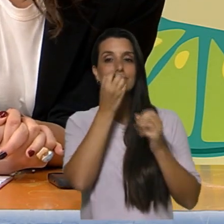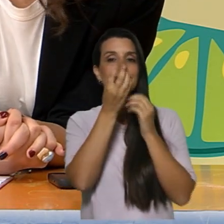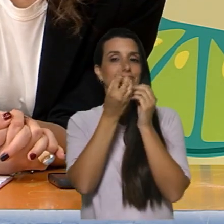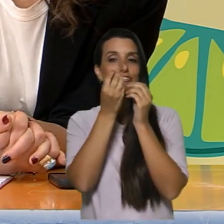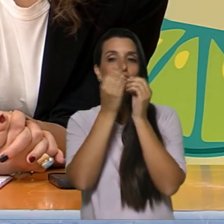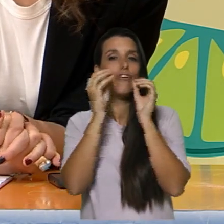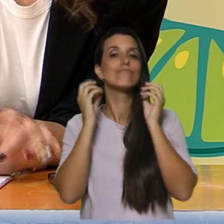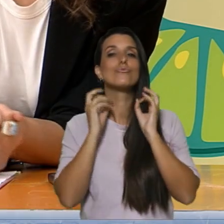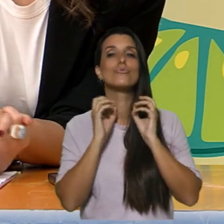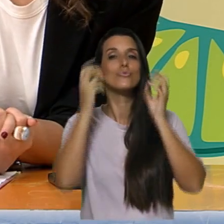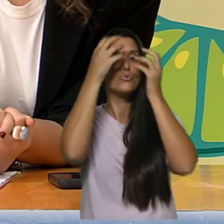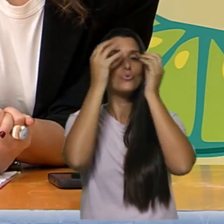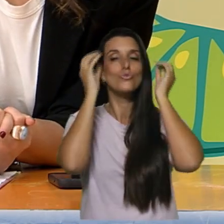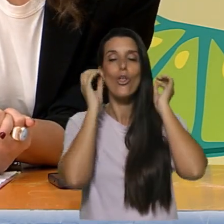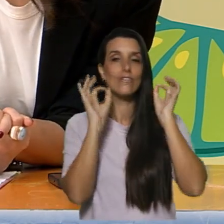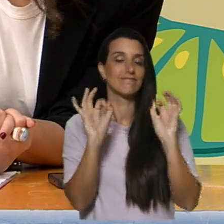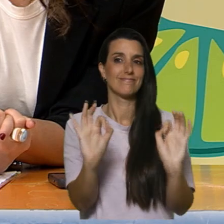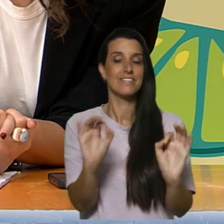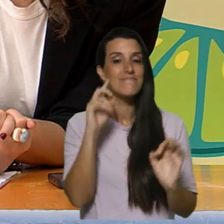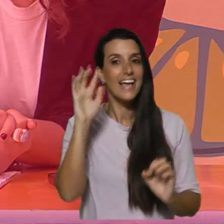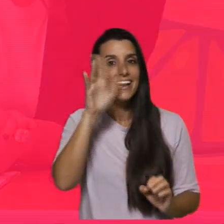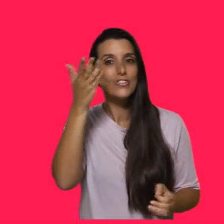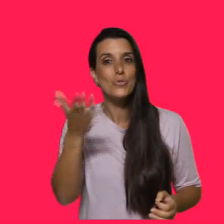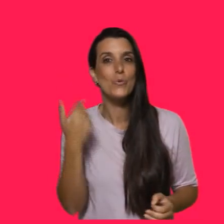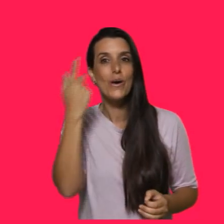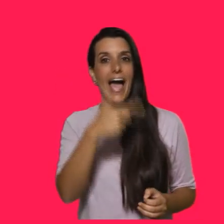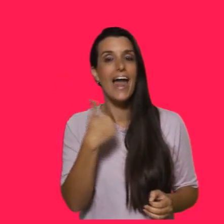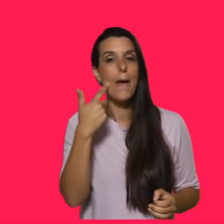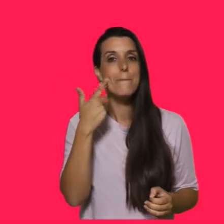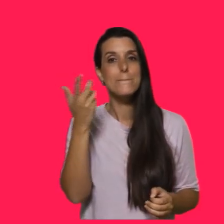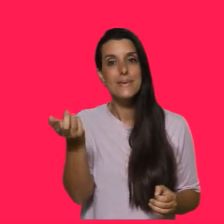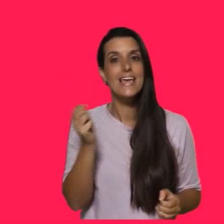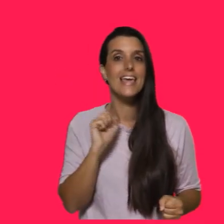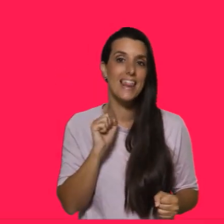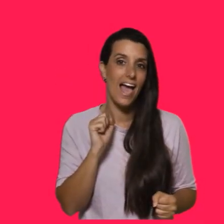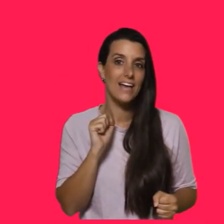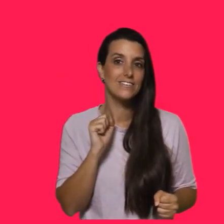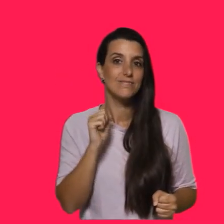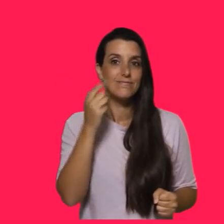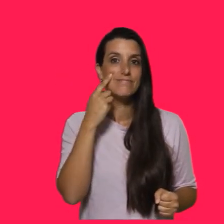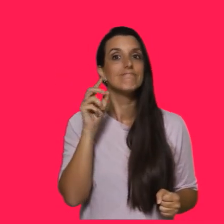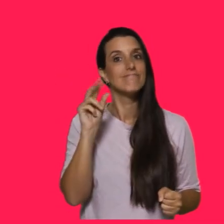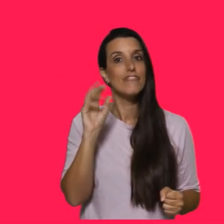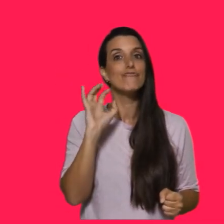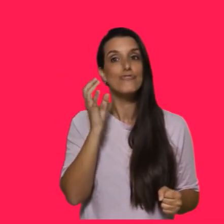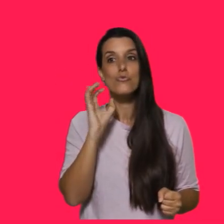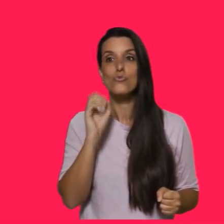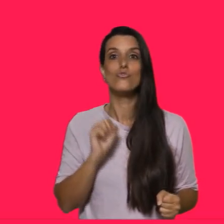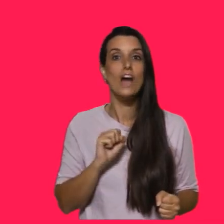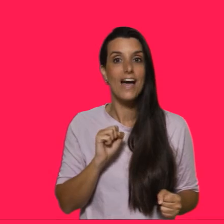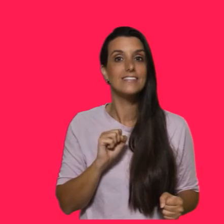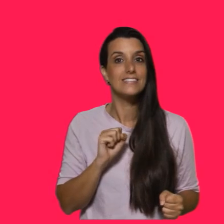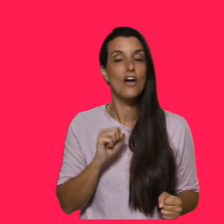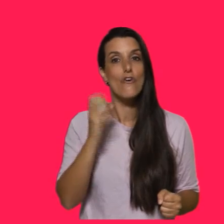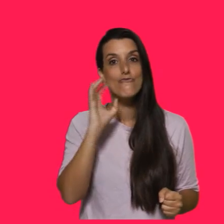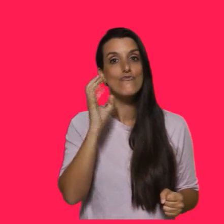No, decís, pa, un retrato, te imaginas, de tuyo de flores. Lo pondría en mi living y chequearía, mira, ahí está, de que no se torciera el cuadro. Ahí